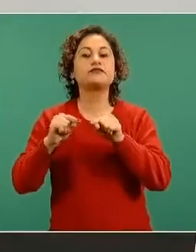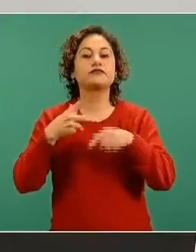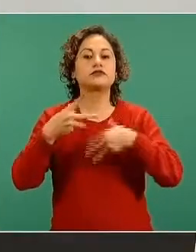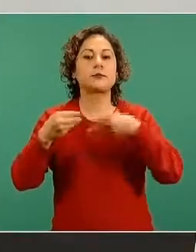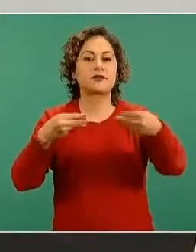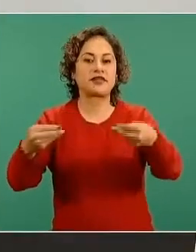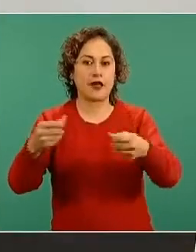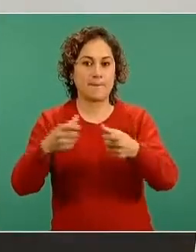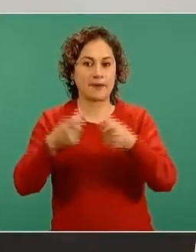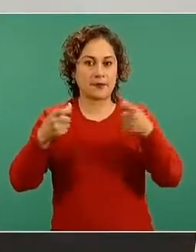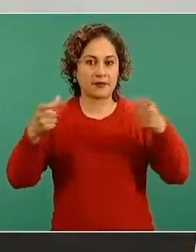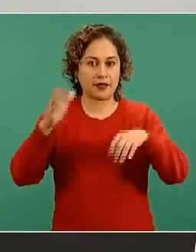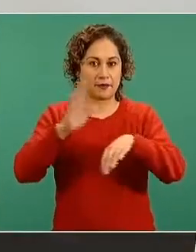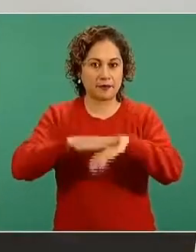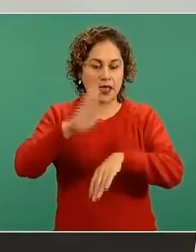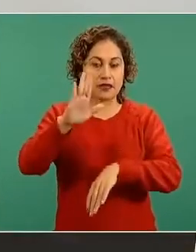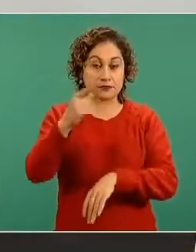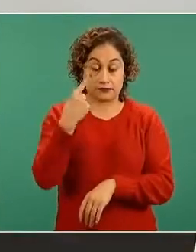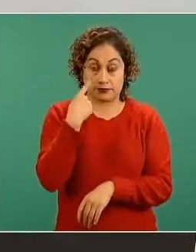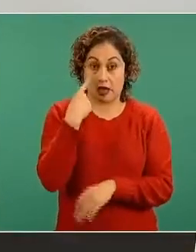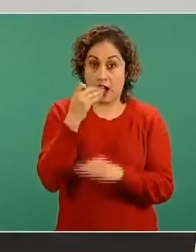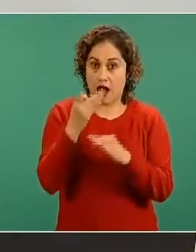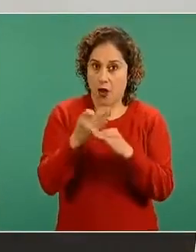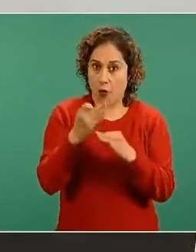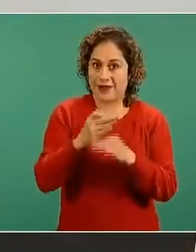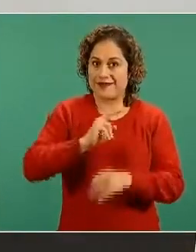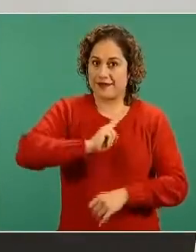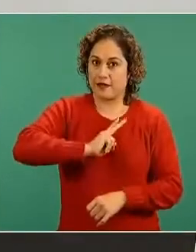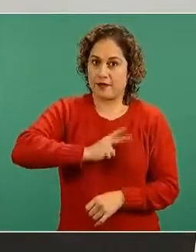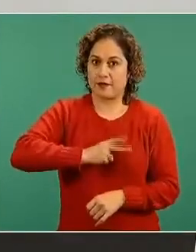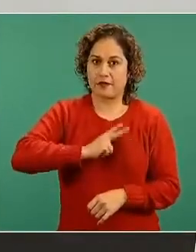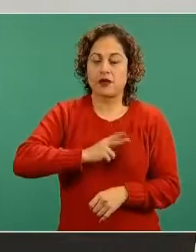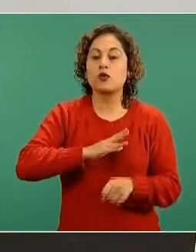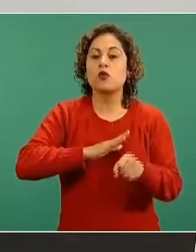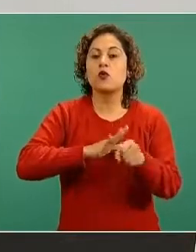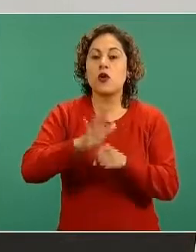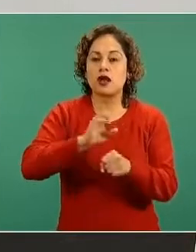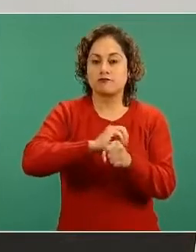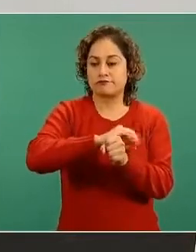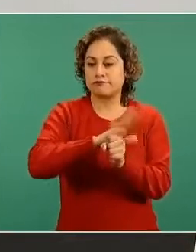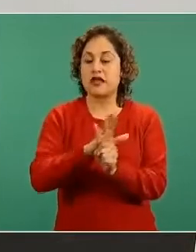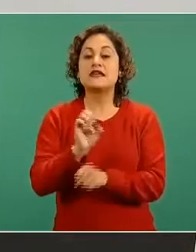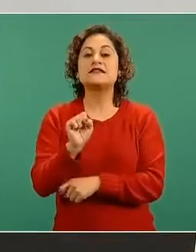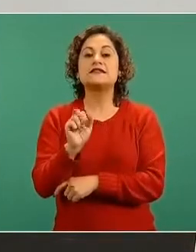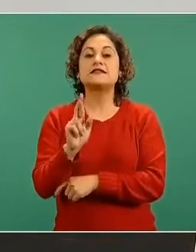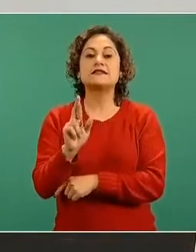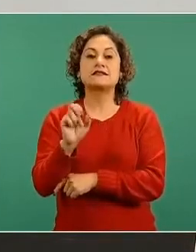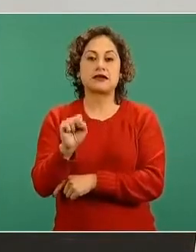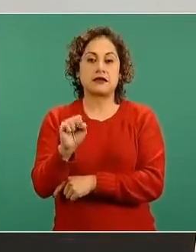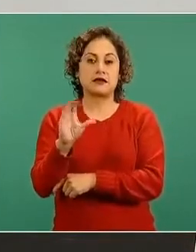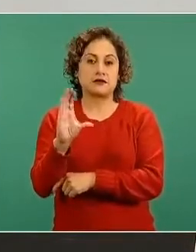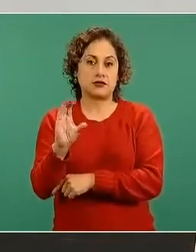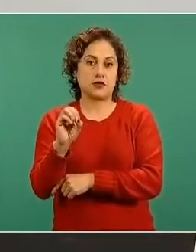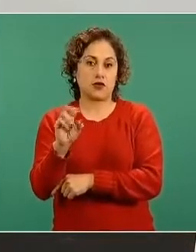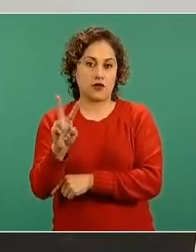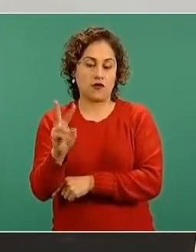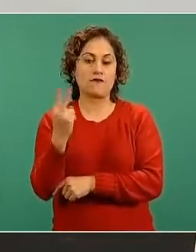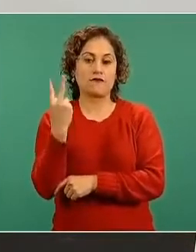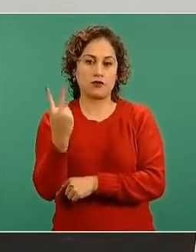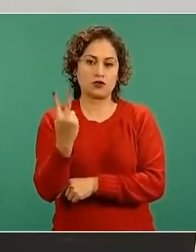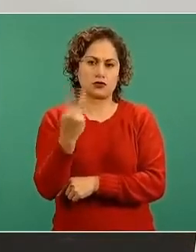virus principal que está afectando en todo el país es el SARS-CoV-2. O sea, sabíamos que esta situación